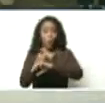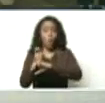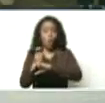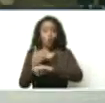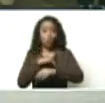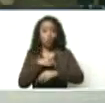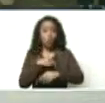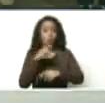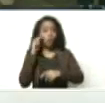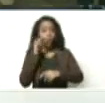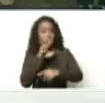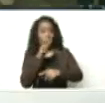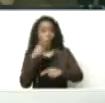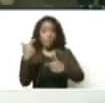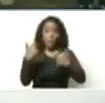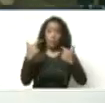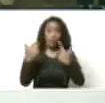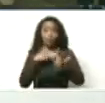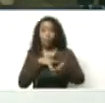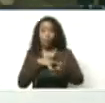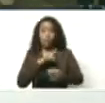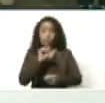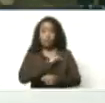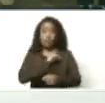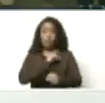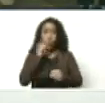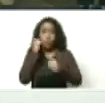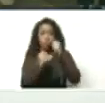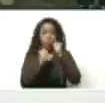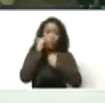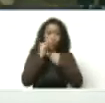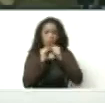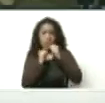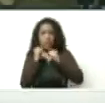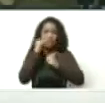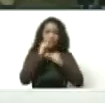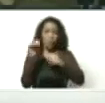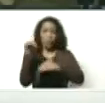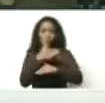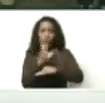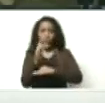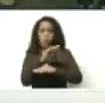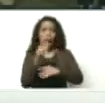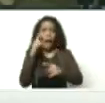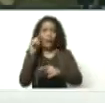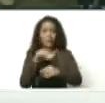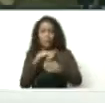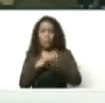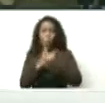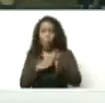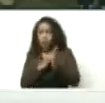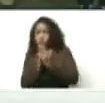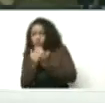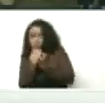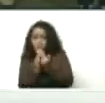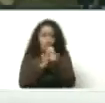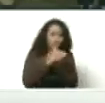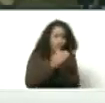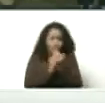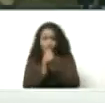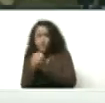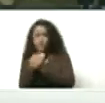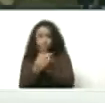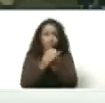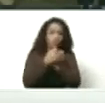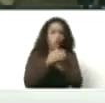plomo compadre y nosotros pensamos a subir así por el guarataro creo que el barrio cual hitos y luego le cae